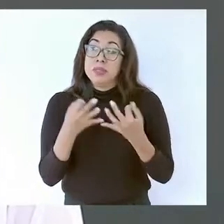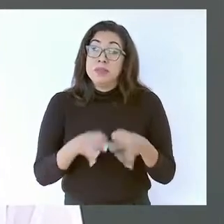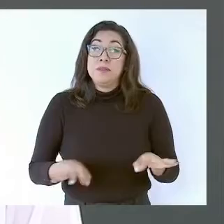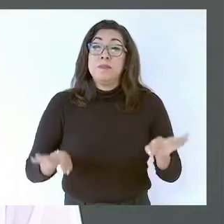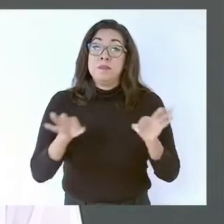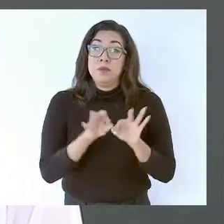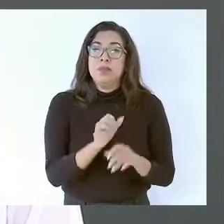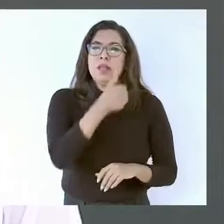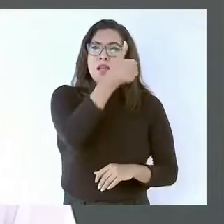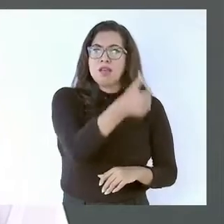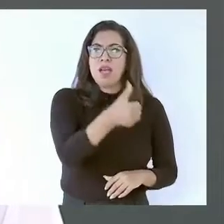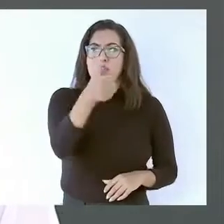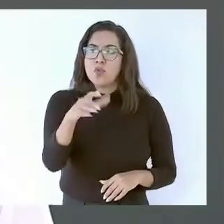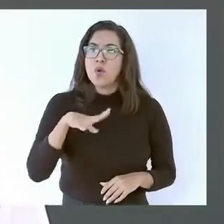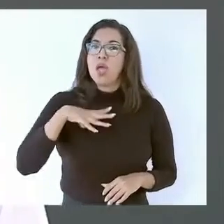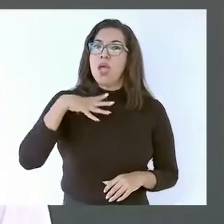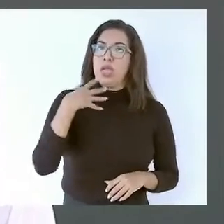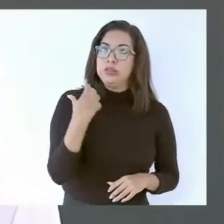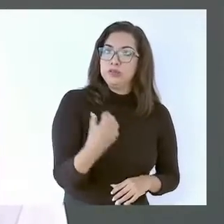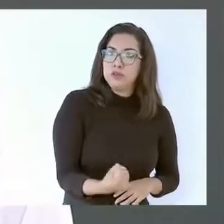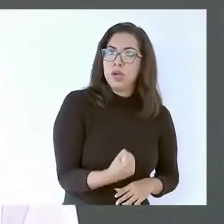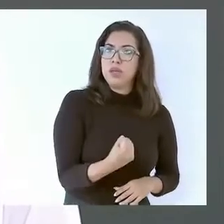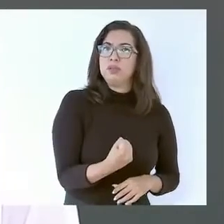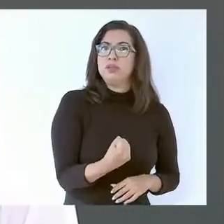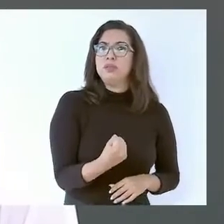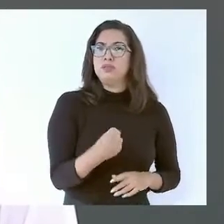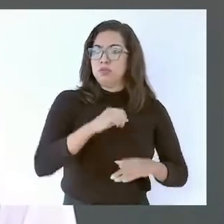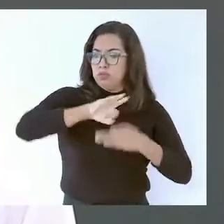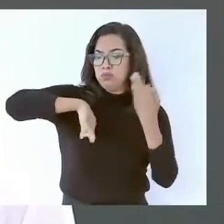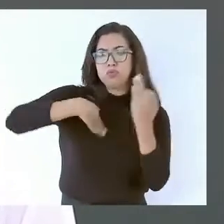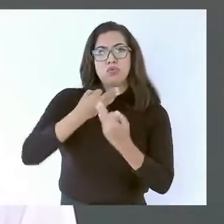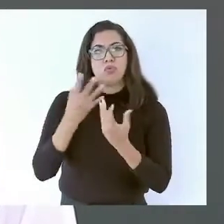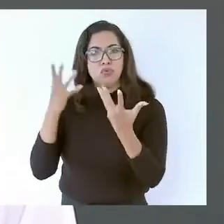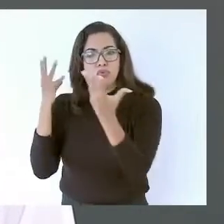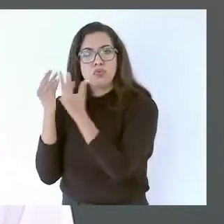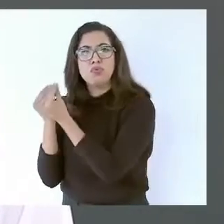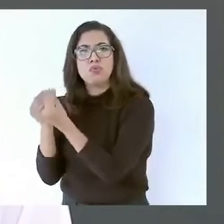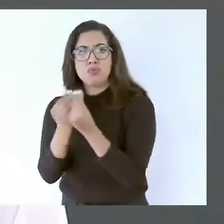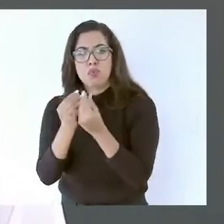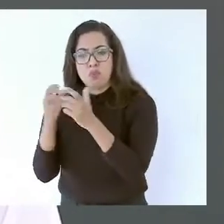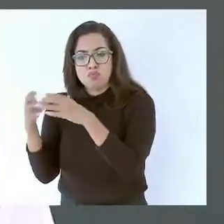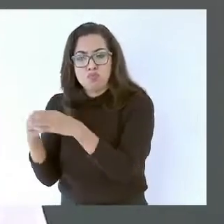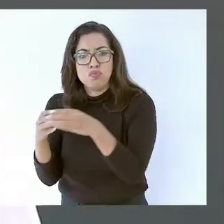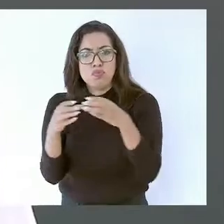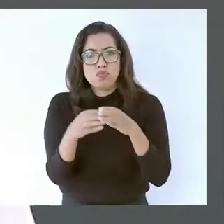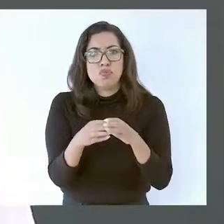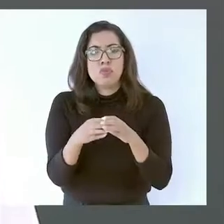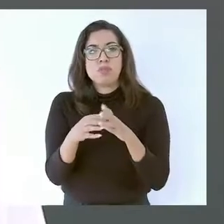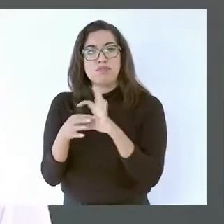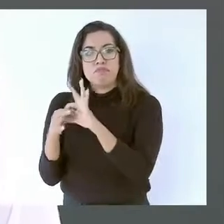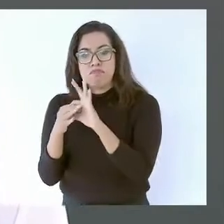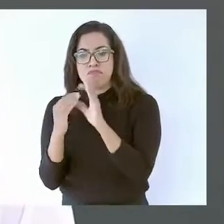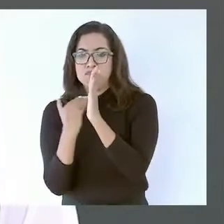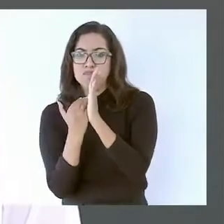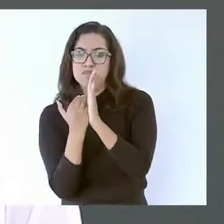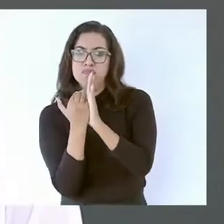y colectivo lo que le permita a cada persona y a cada comunidad desarrollar su talento y